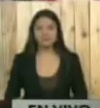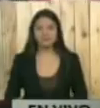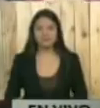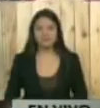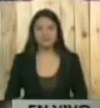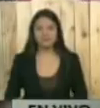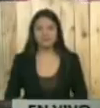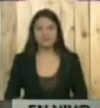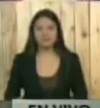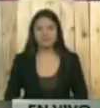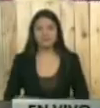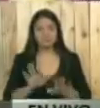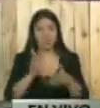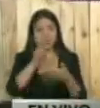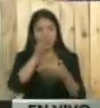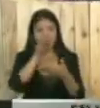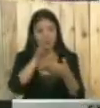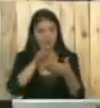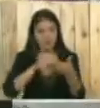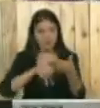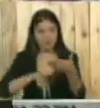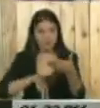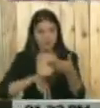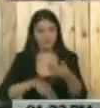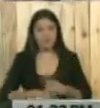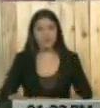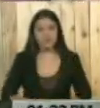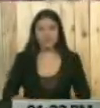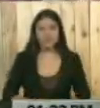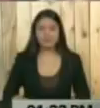Voy a leer.